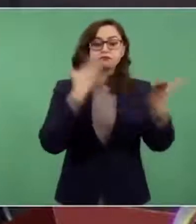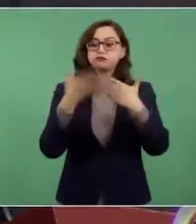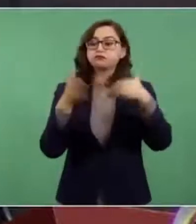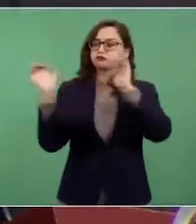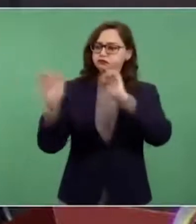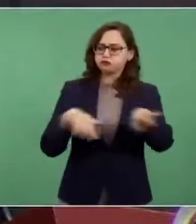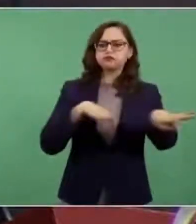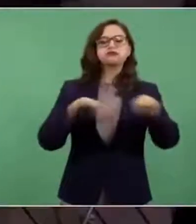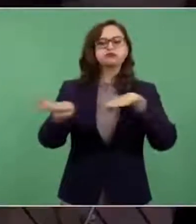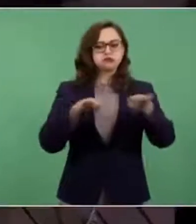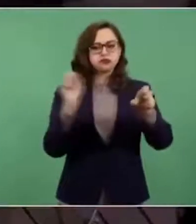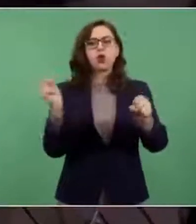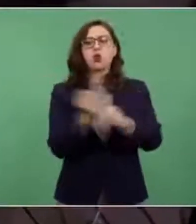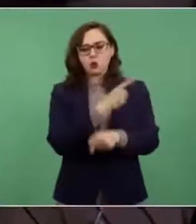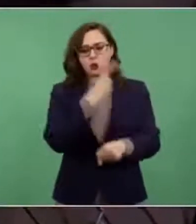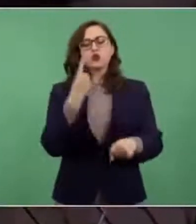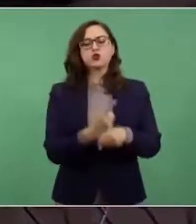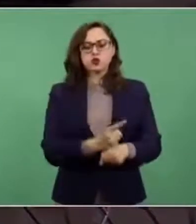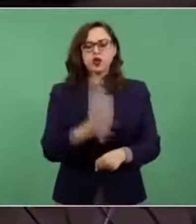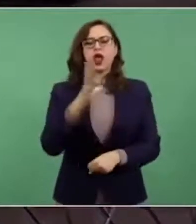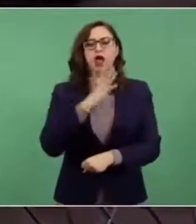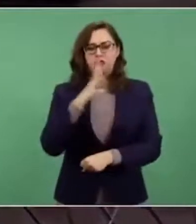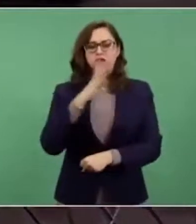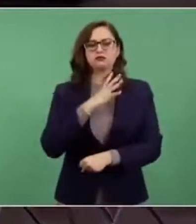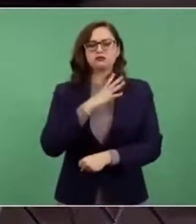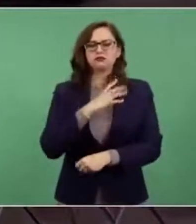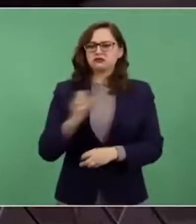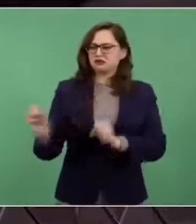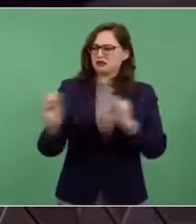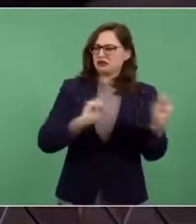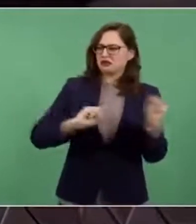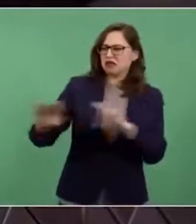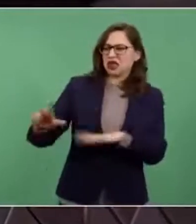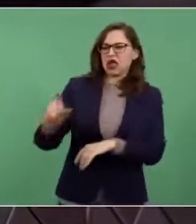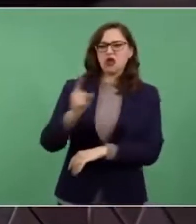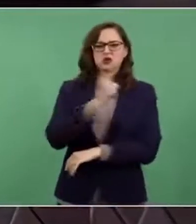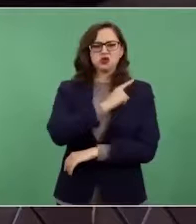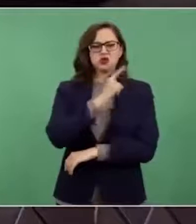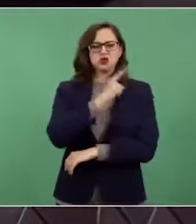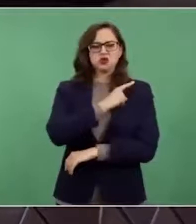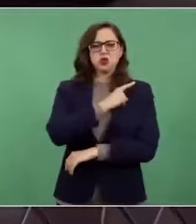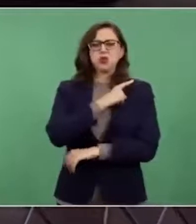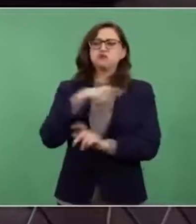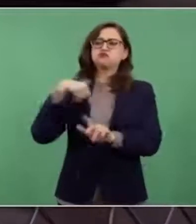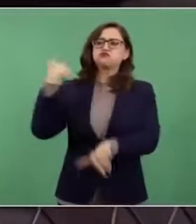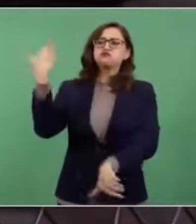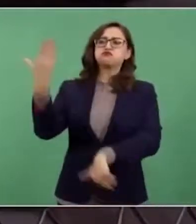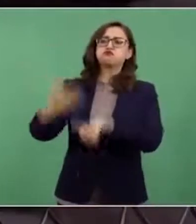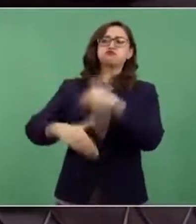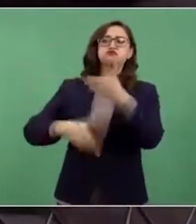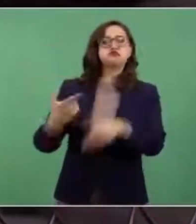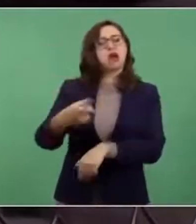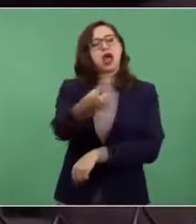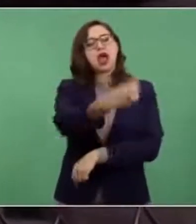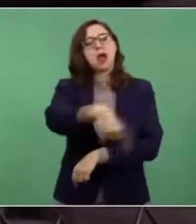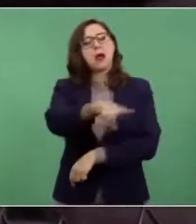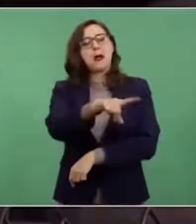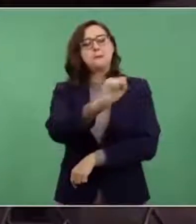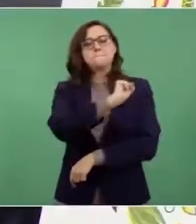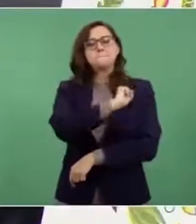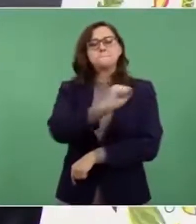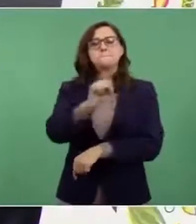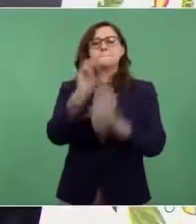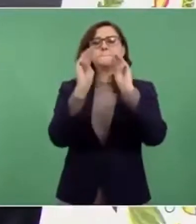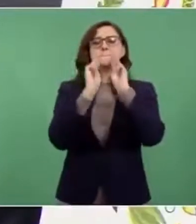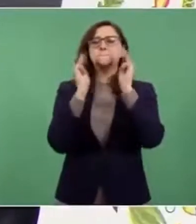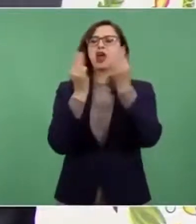No se les deja solos para que sean enganchados por la delincuencia